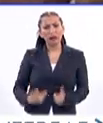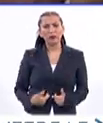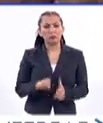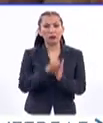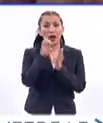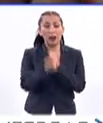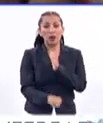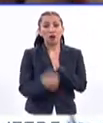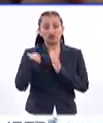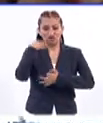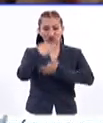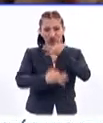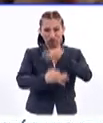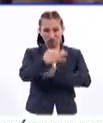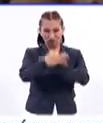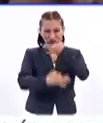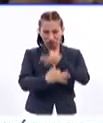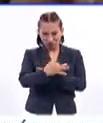Por ejemplo, en los juzgados